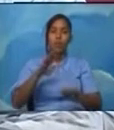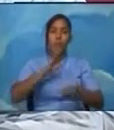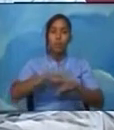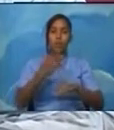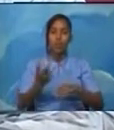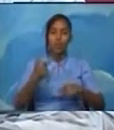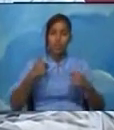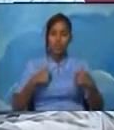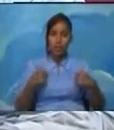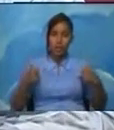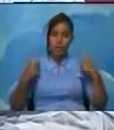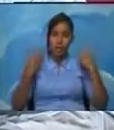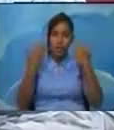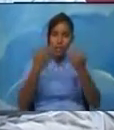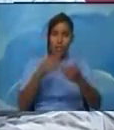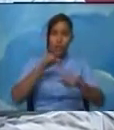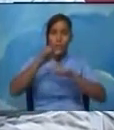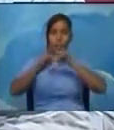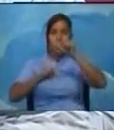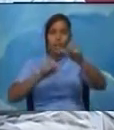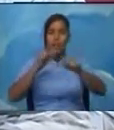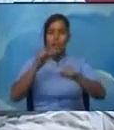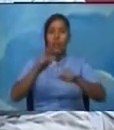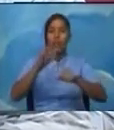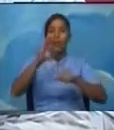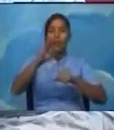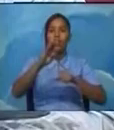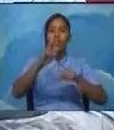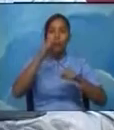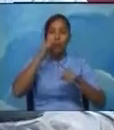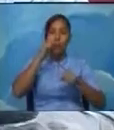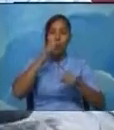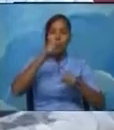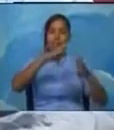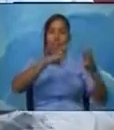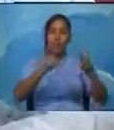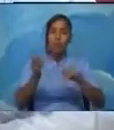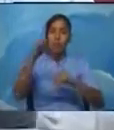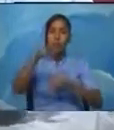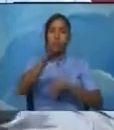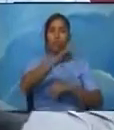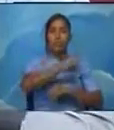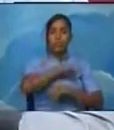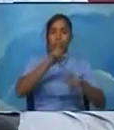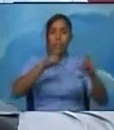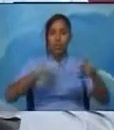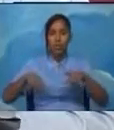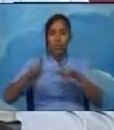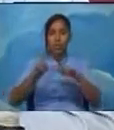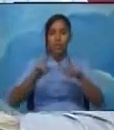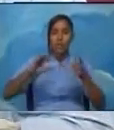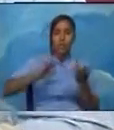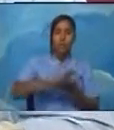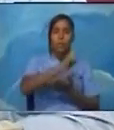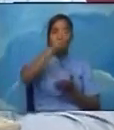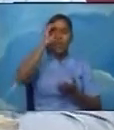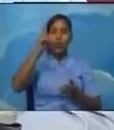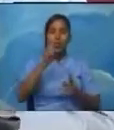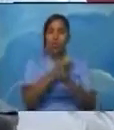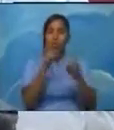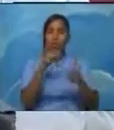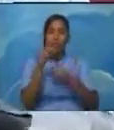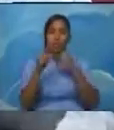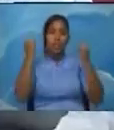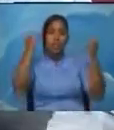porque yo he dado por heredad a Esaú el monte de Seir. Gloria al Señor Jesucristo. Que no se